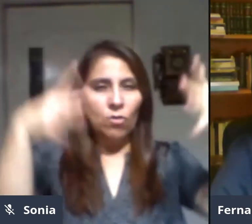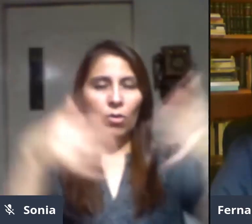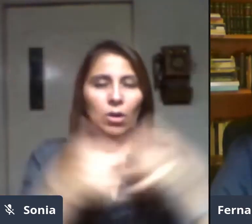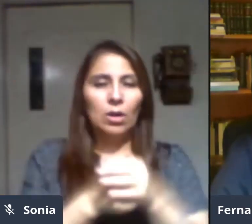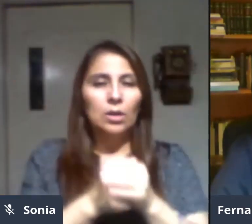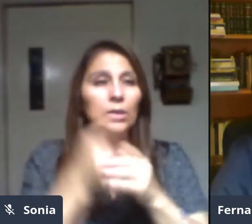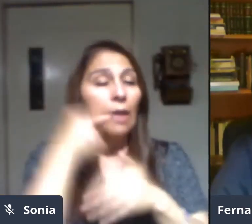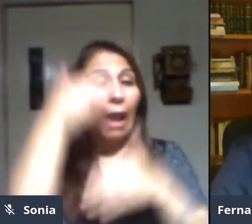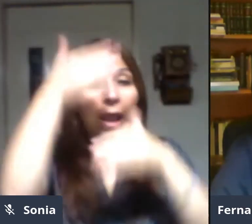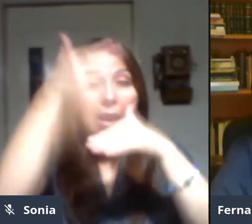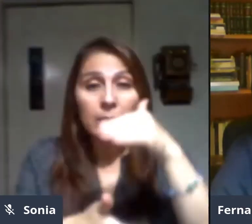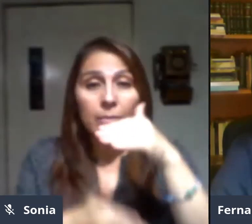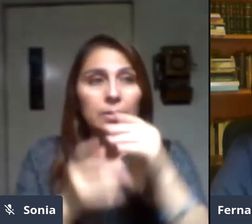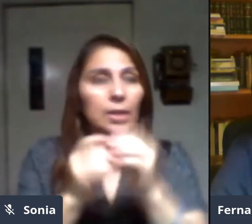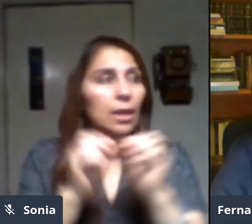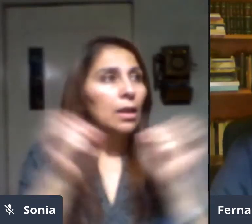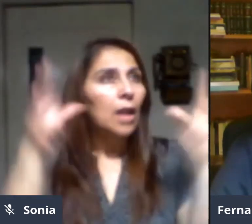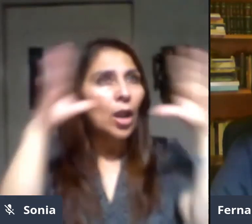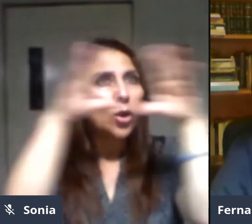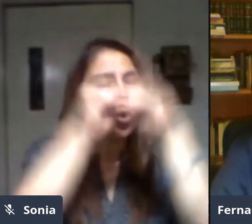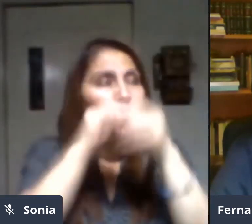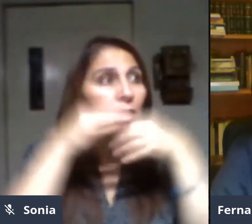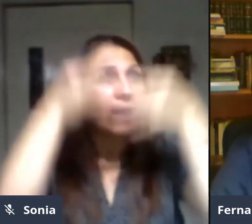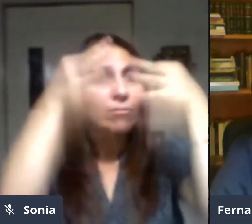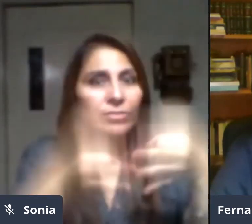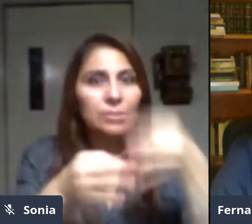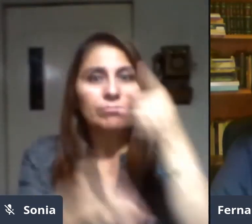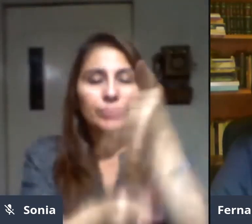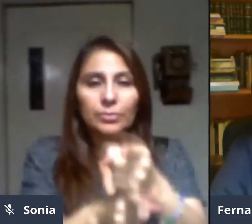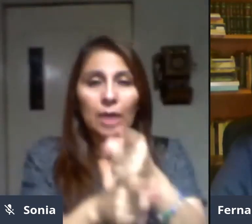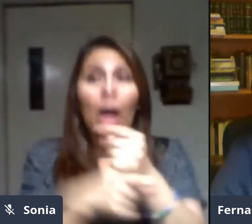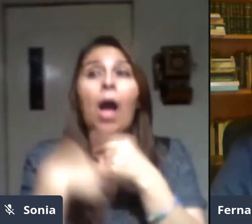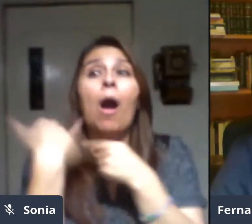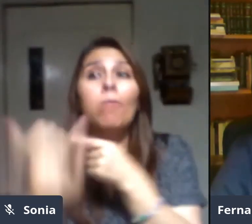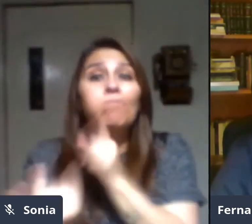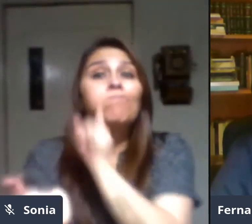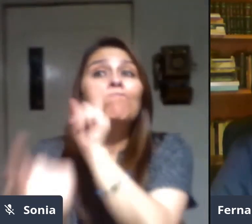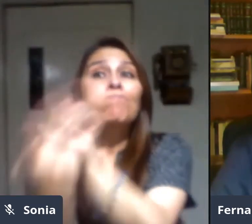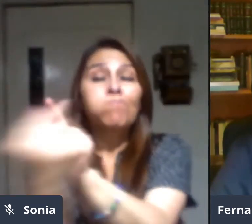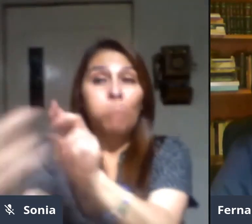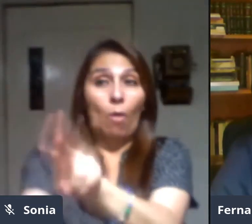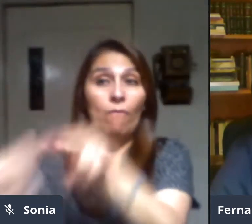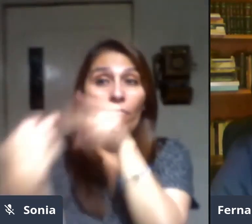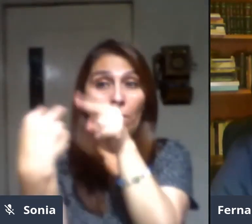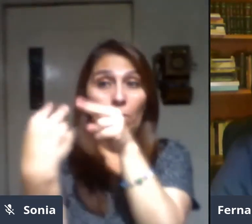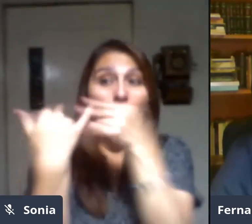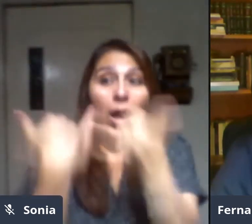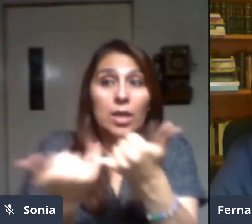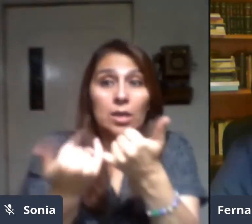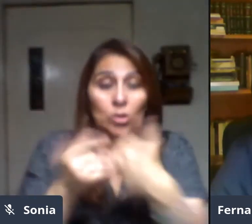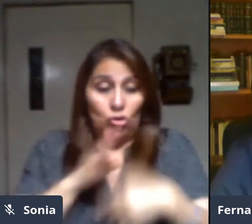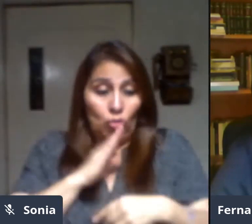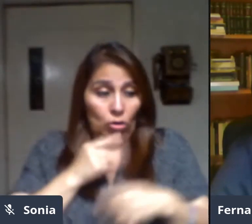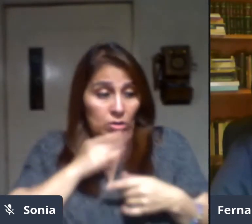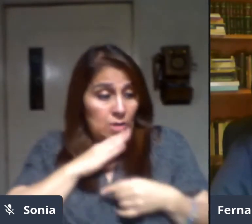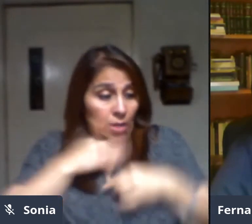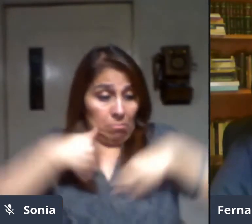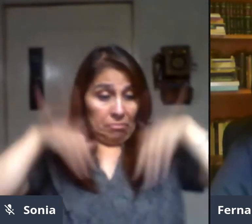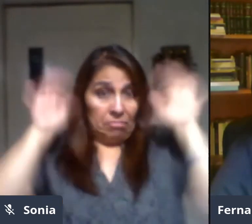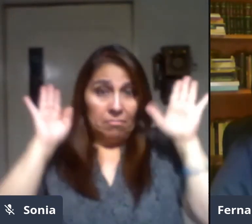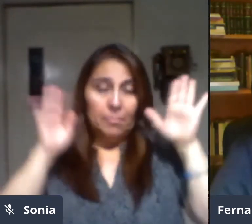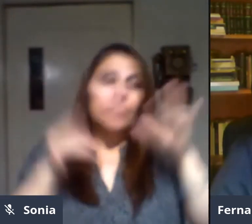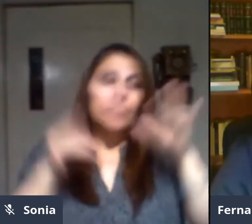certeza allí nos vimos allí dejamos de ser entre tanto sueño